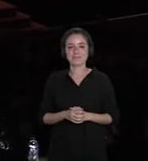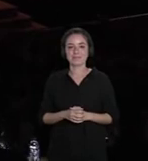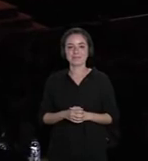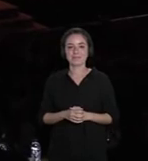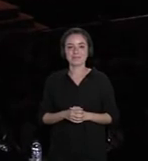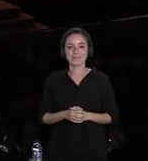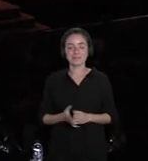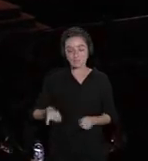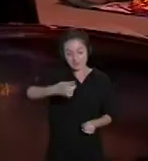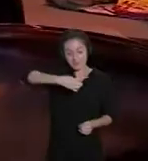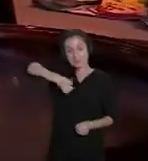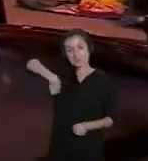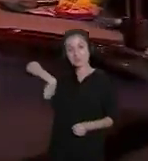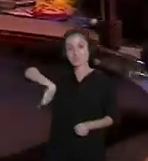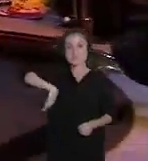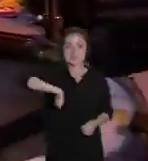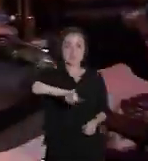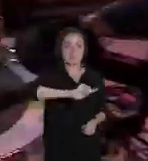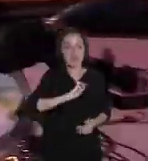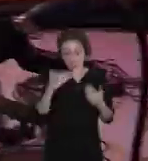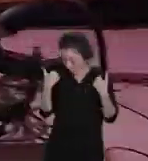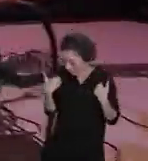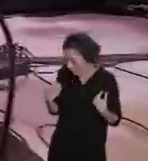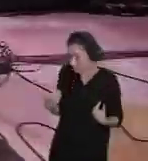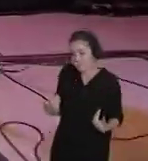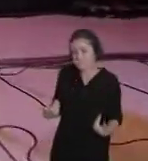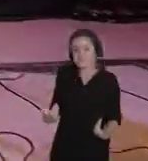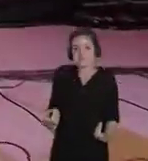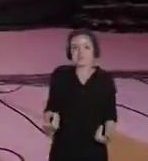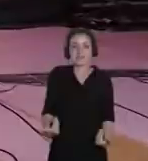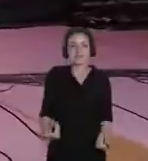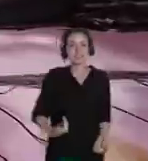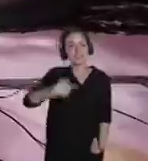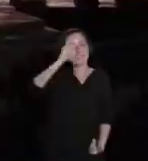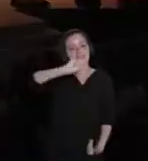terminaron enseñando. Somos peones.